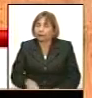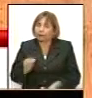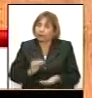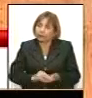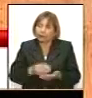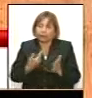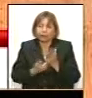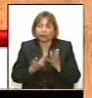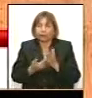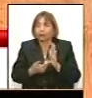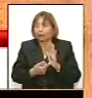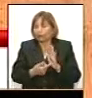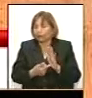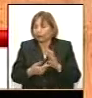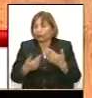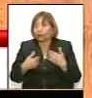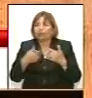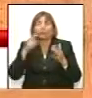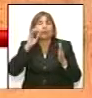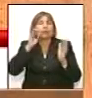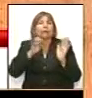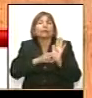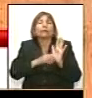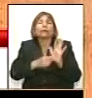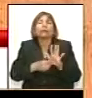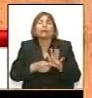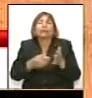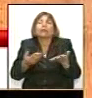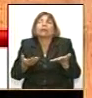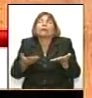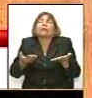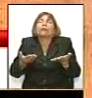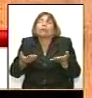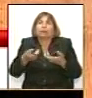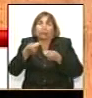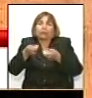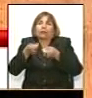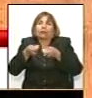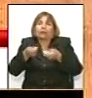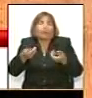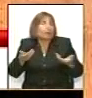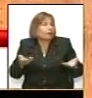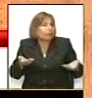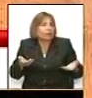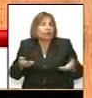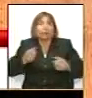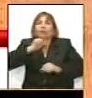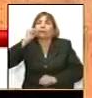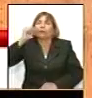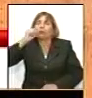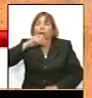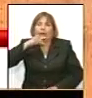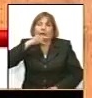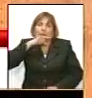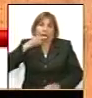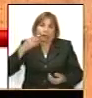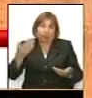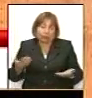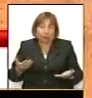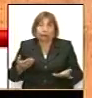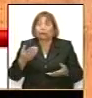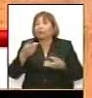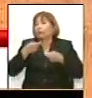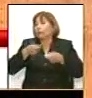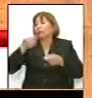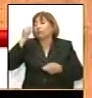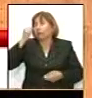pues, ¿quién va a dar el ejemplo? ¿Dónde se va a dar la lucha en defensa de las mujeres? Yo creo que la lucha,